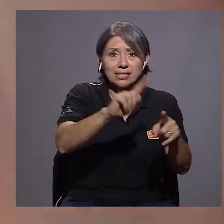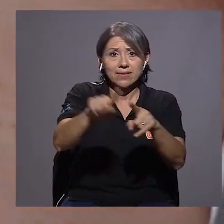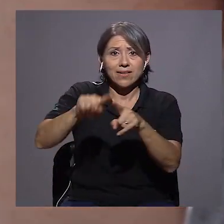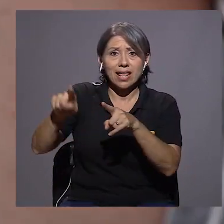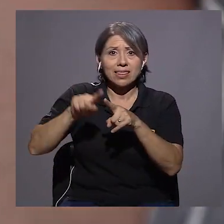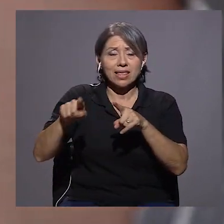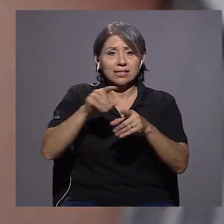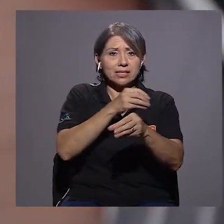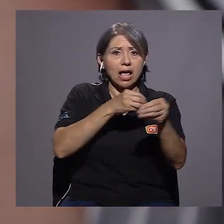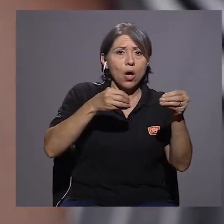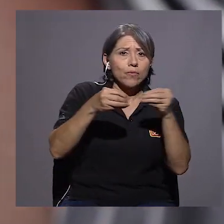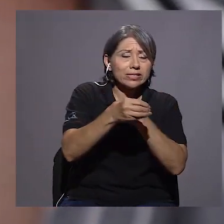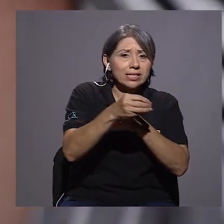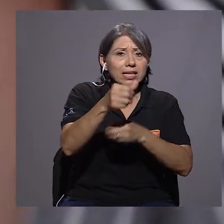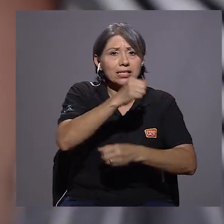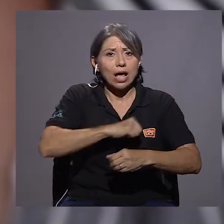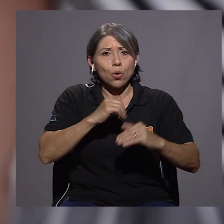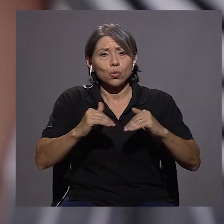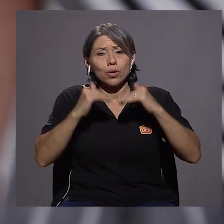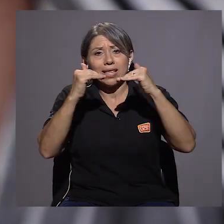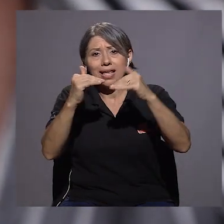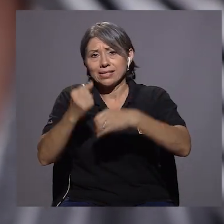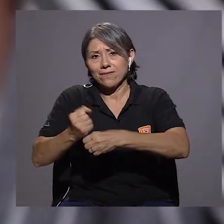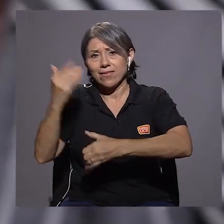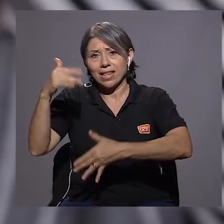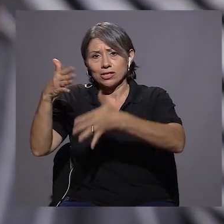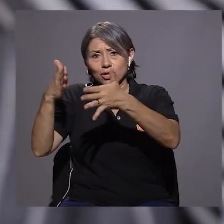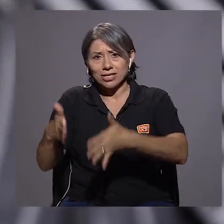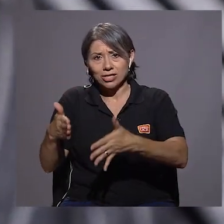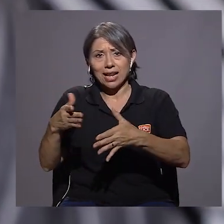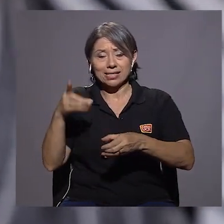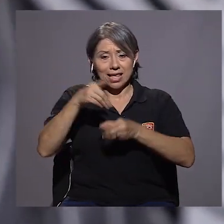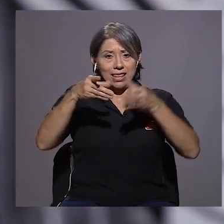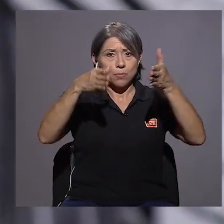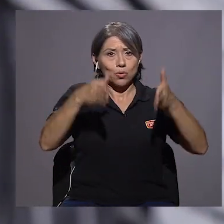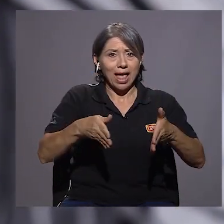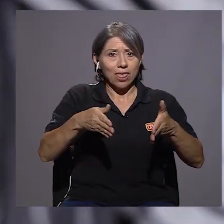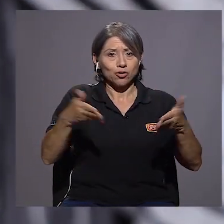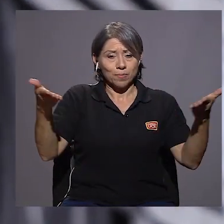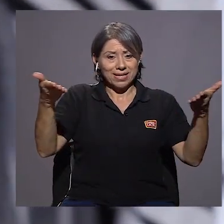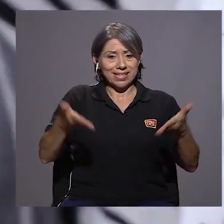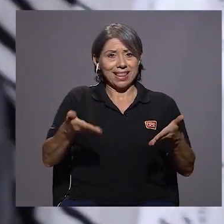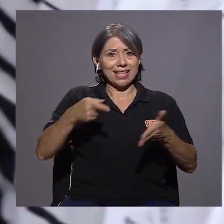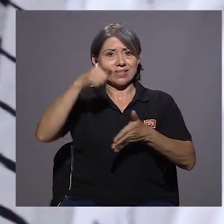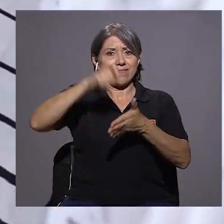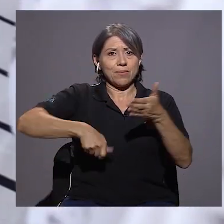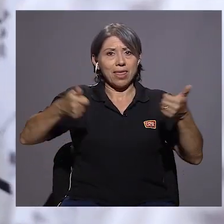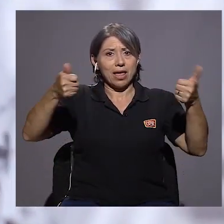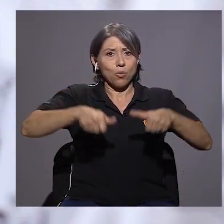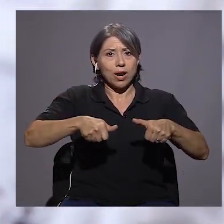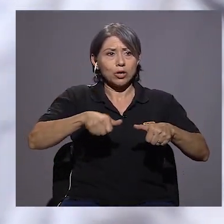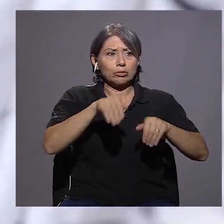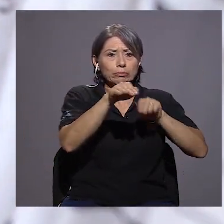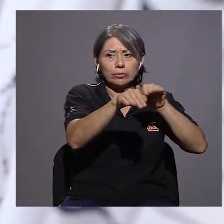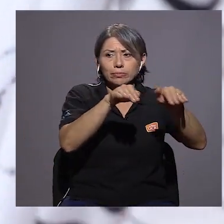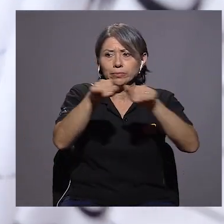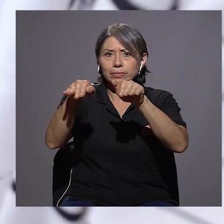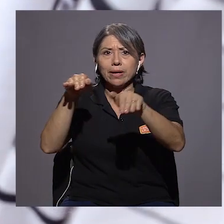las instancias correspondientes, rectorías, federaciones de estudiantes y diputados presentes en la firma del